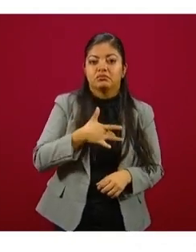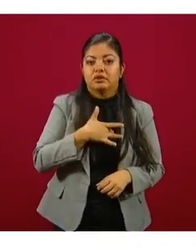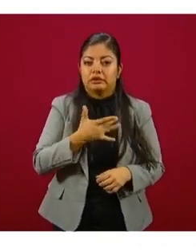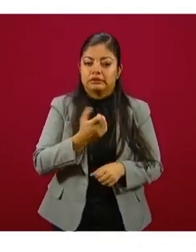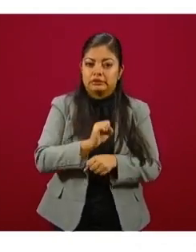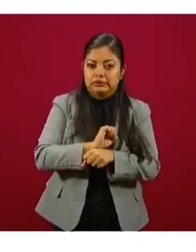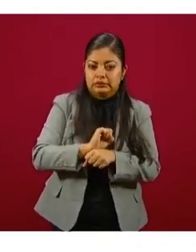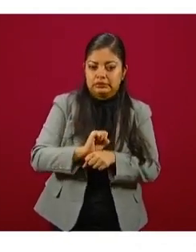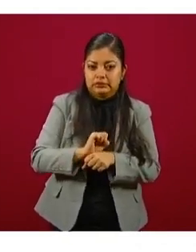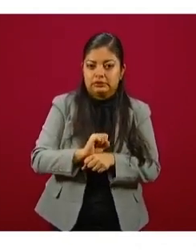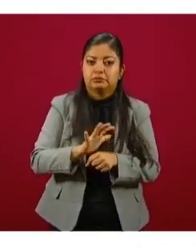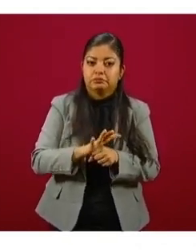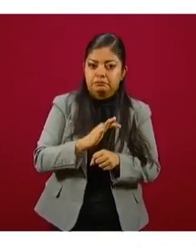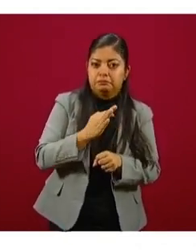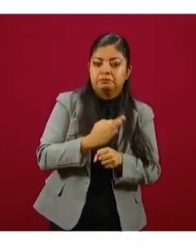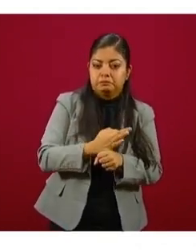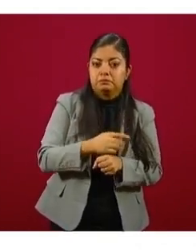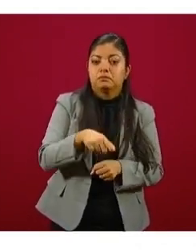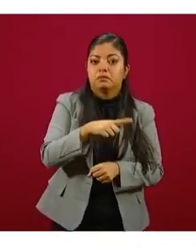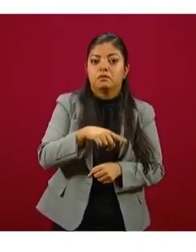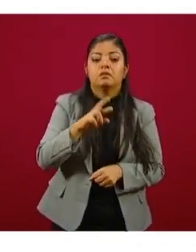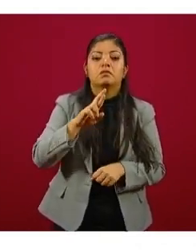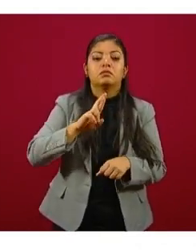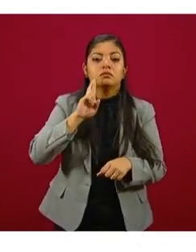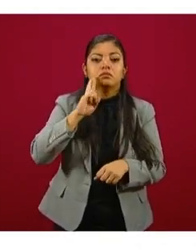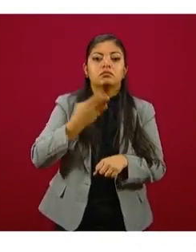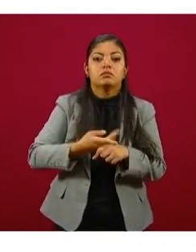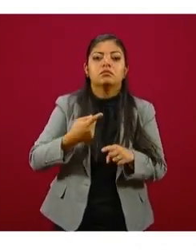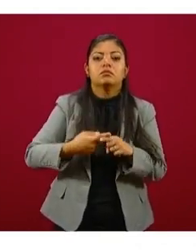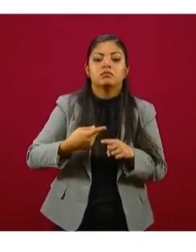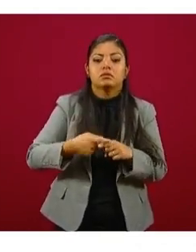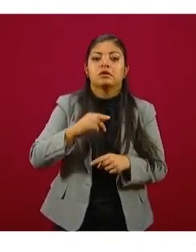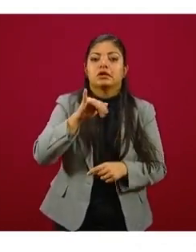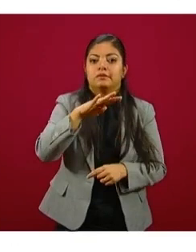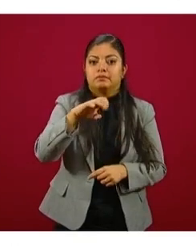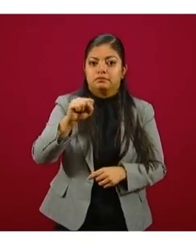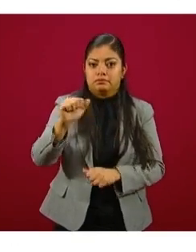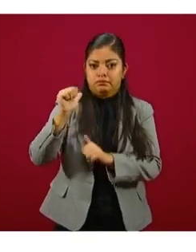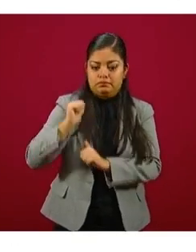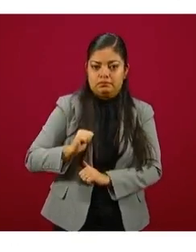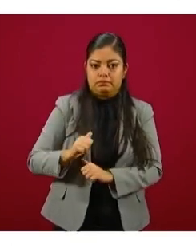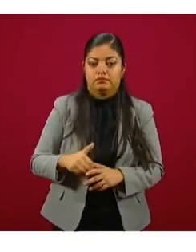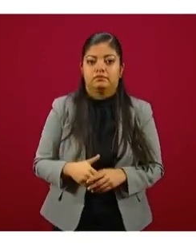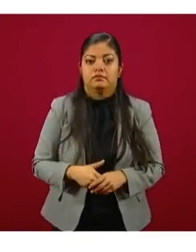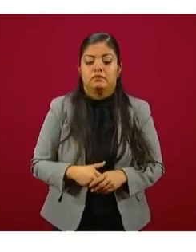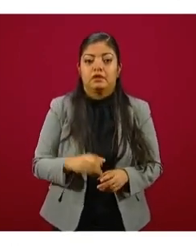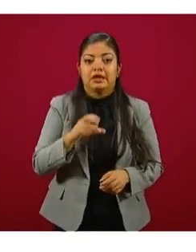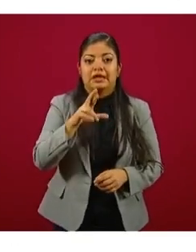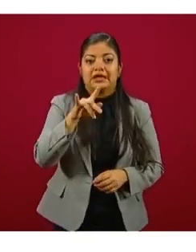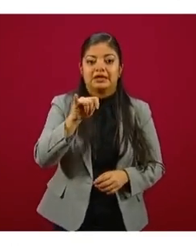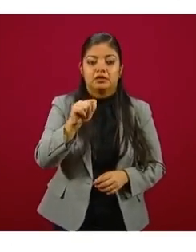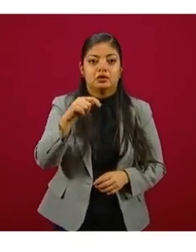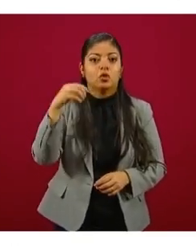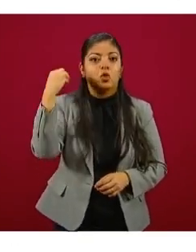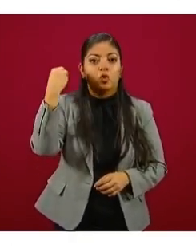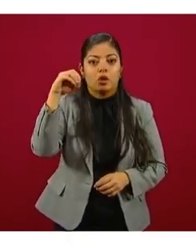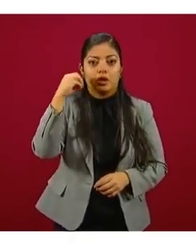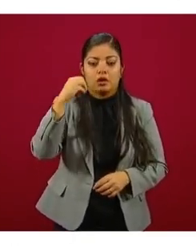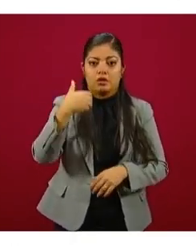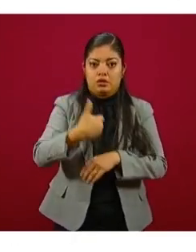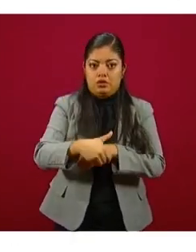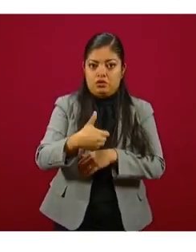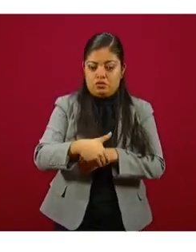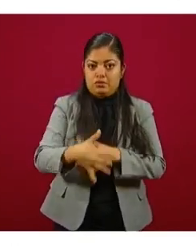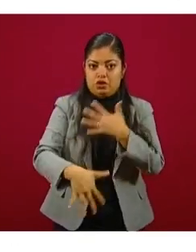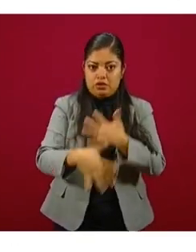la autoridad operativa responsable es nuevamente el Instituto Mexicano del Seguro Social. CRIT Oaxaca, número 15,